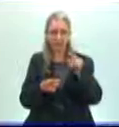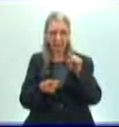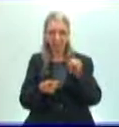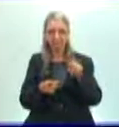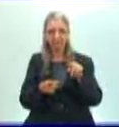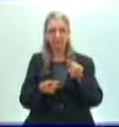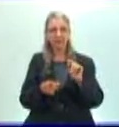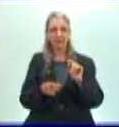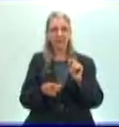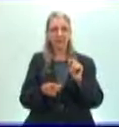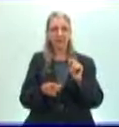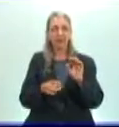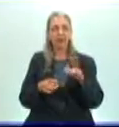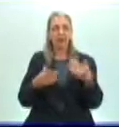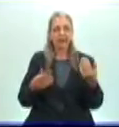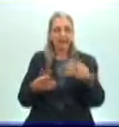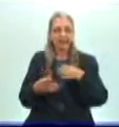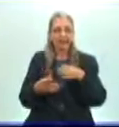Bien,